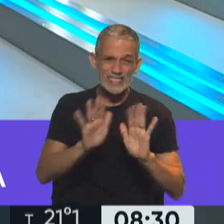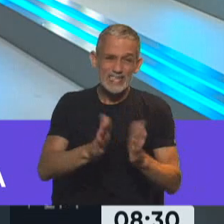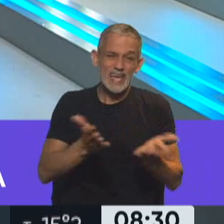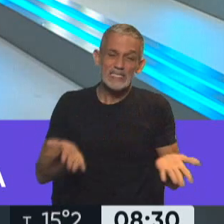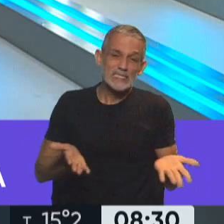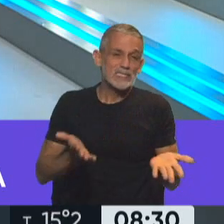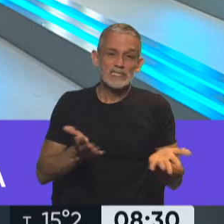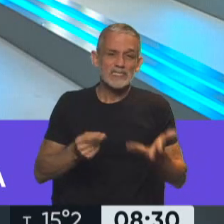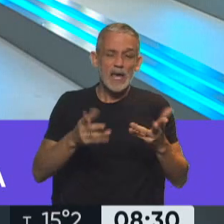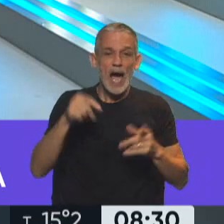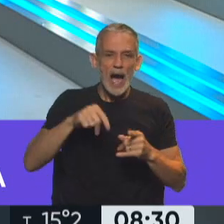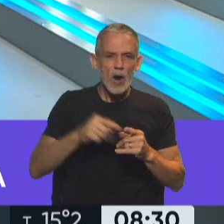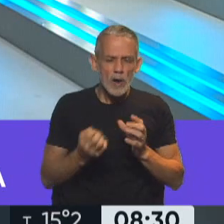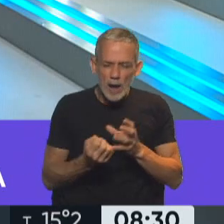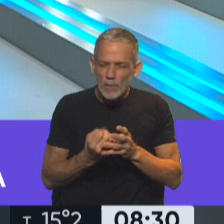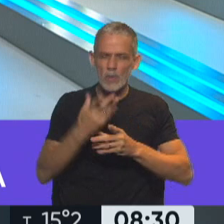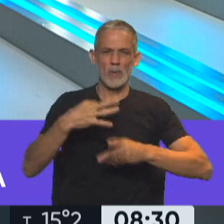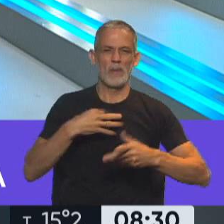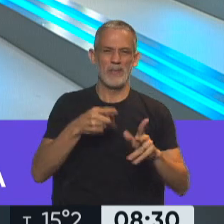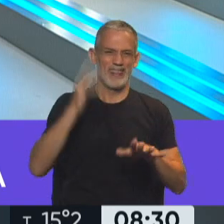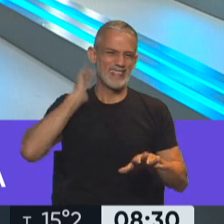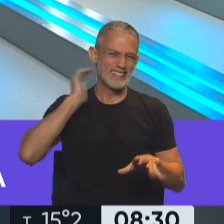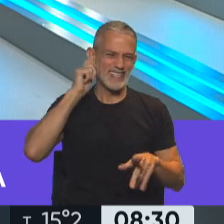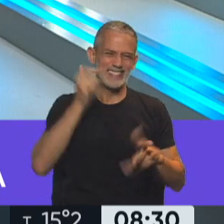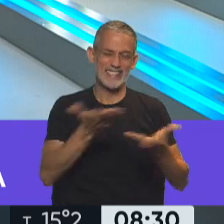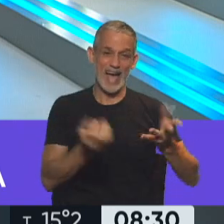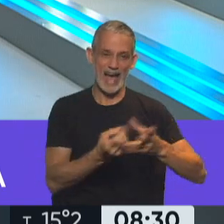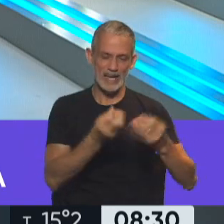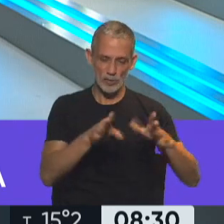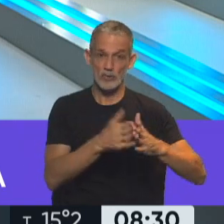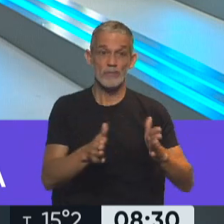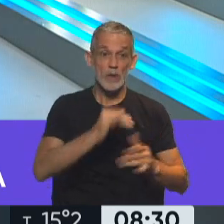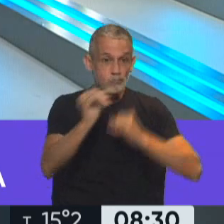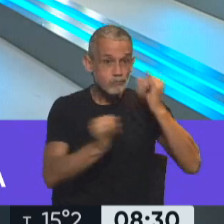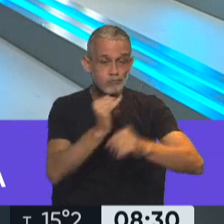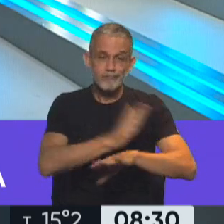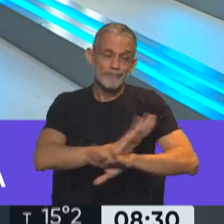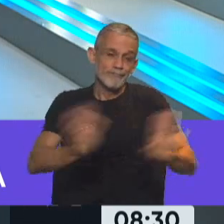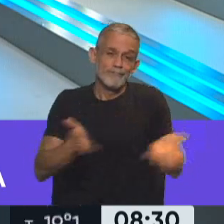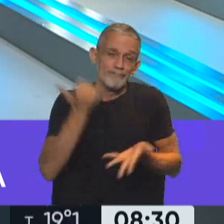está naciendo a la vida. Sin embargo, es muy probable que todo lo que contó ya no